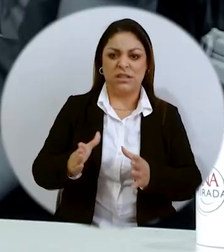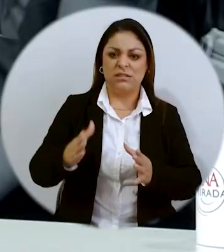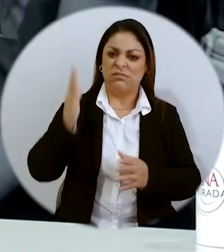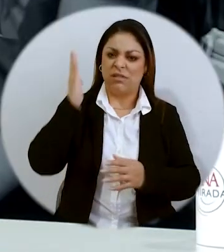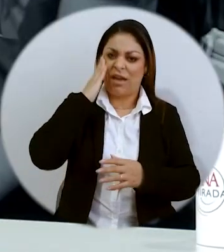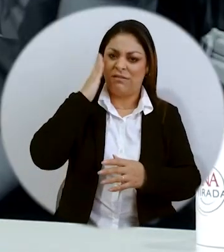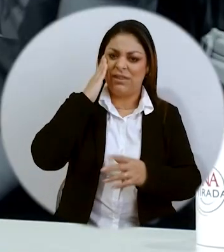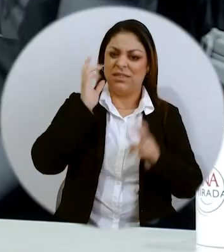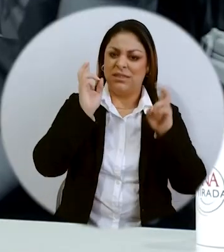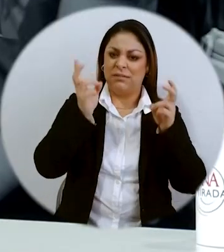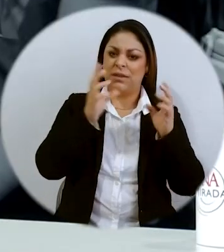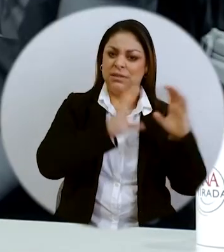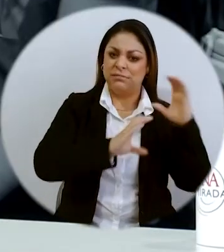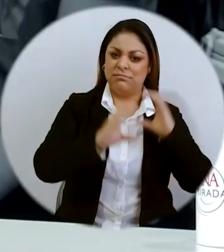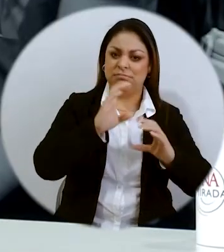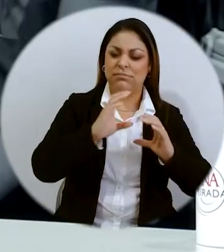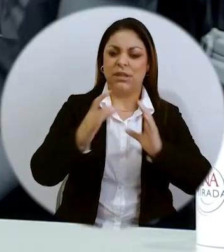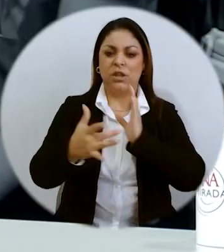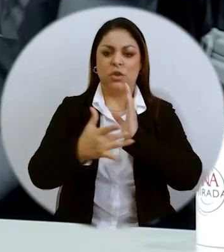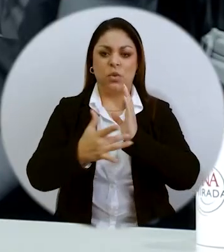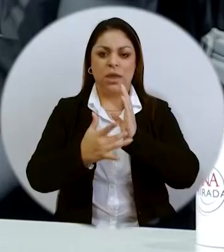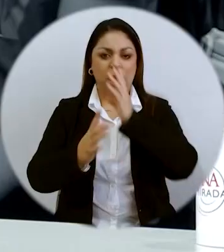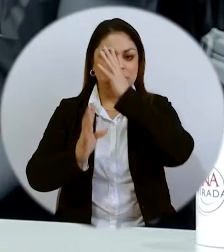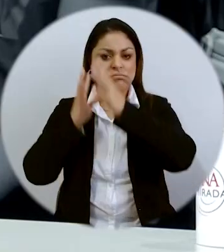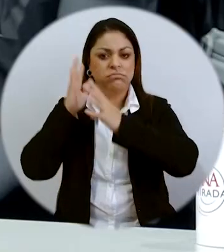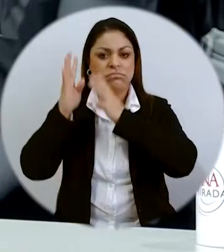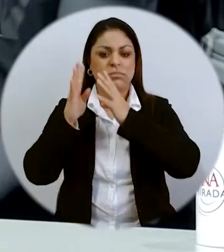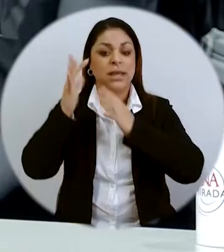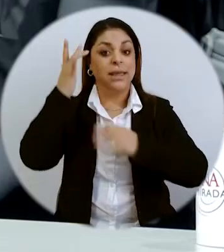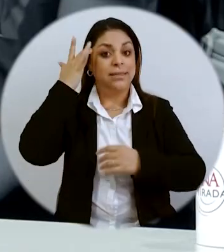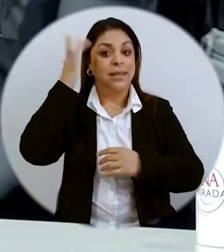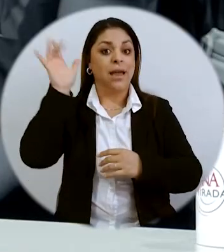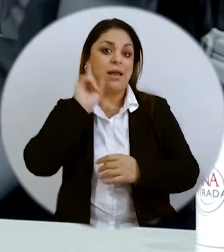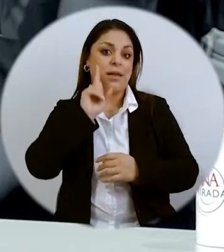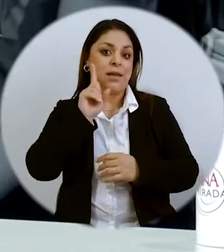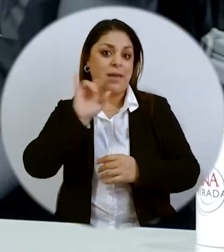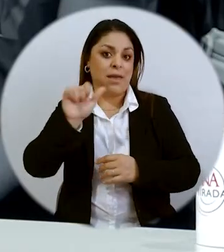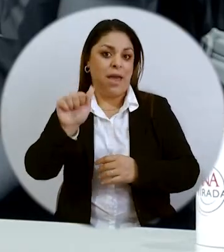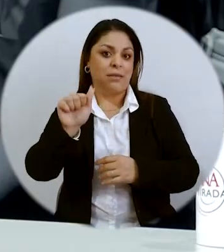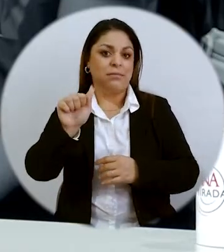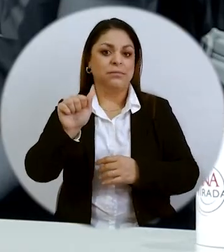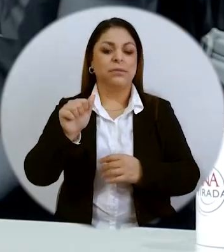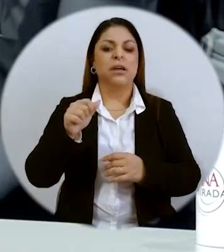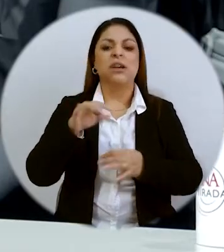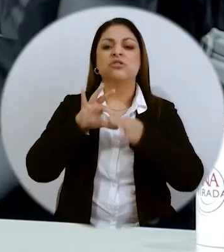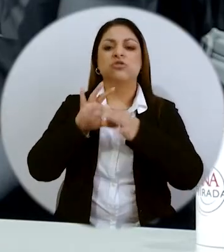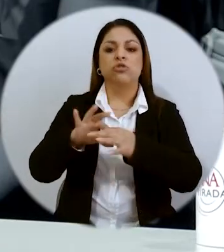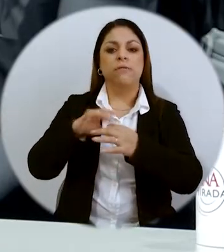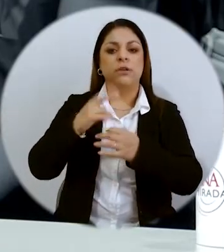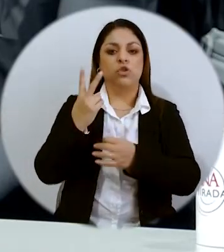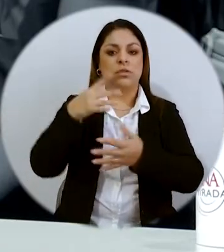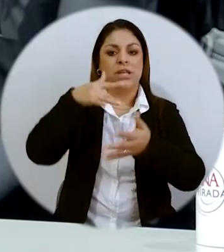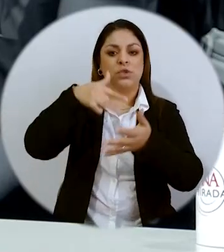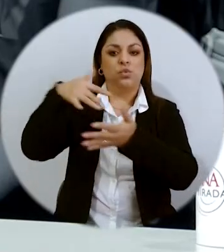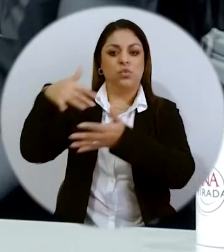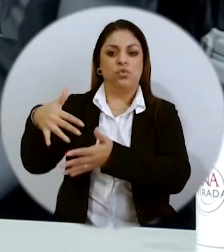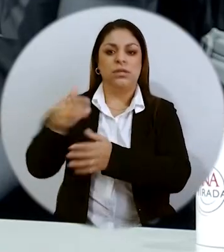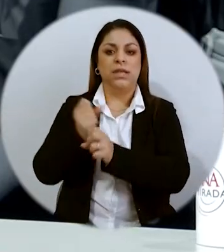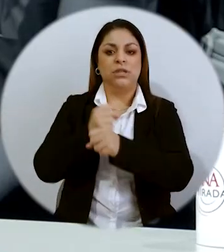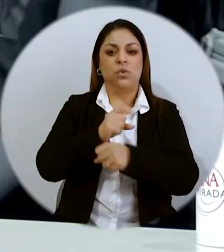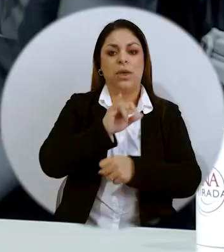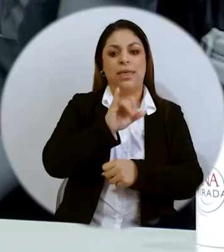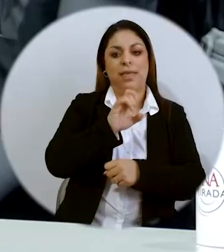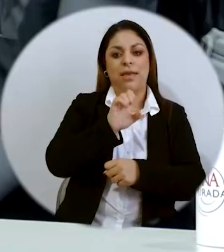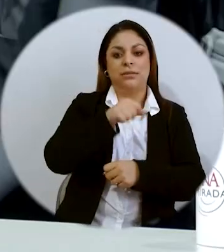temas de ciencia, tecnología, innovación, inteligencia artificial, con base en centros de estudios realizados tanto por el